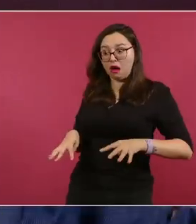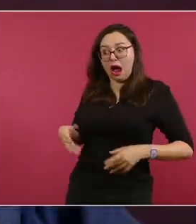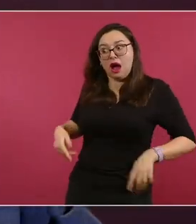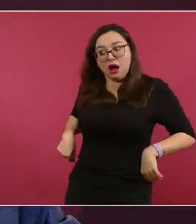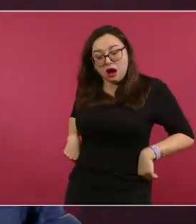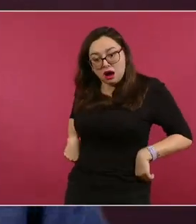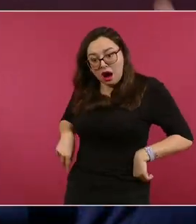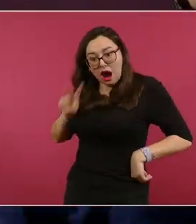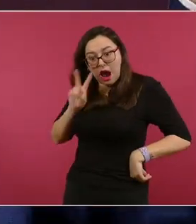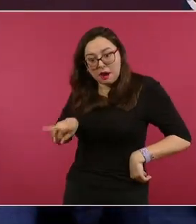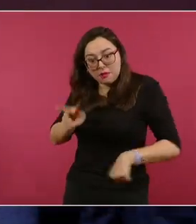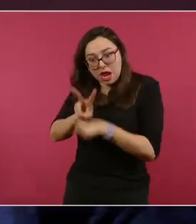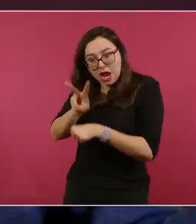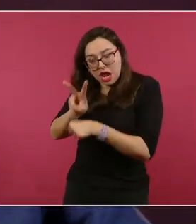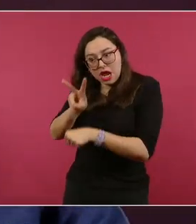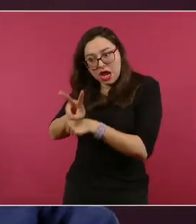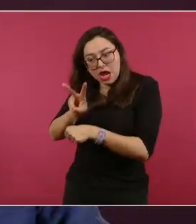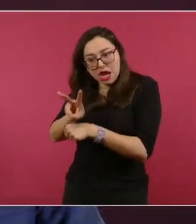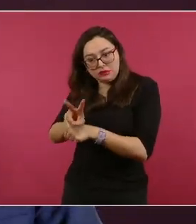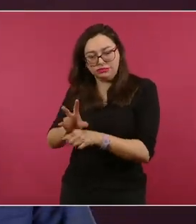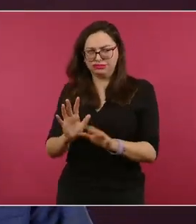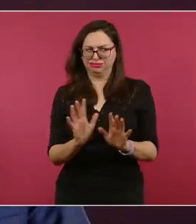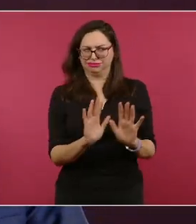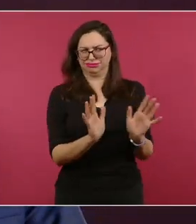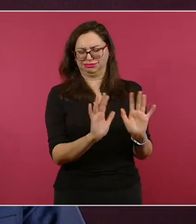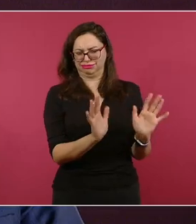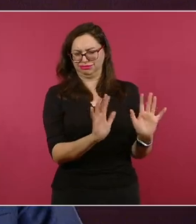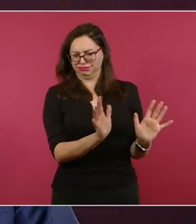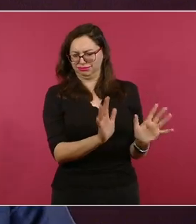¿Sí? Todos. Entonces,